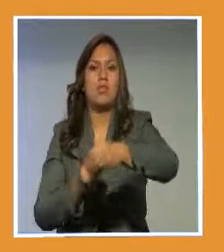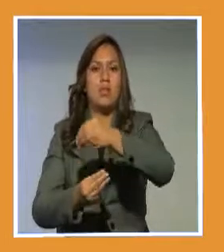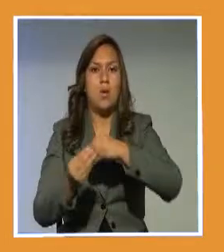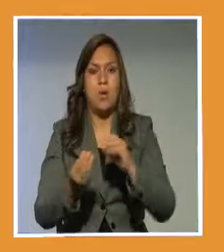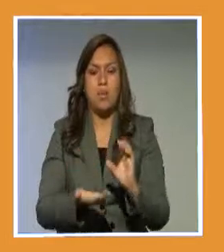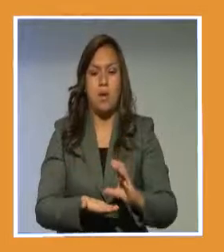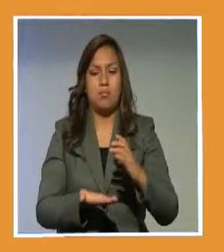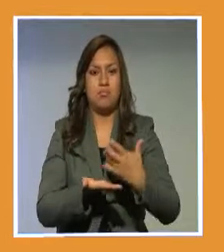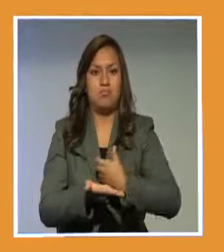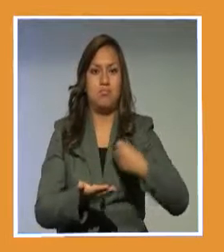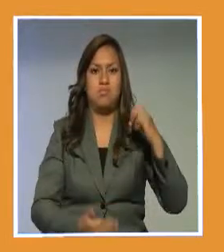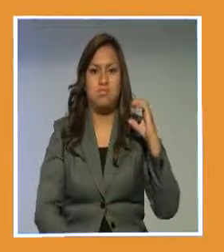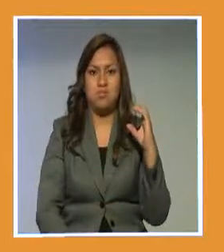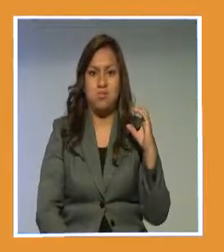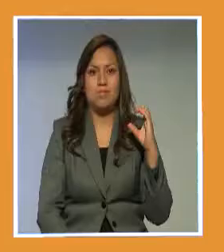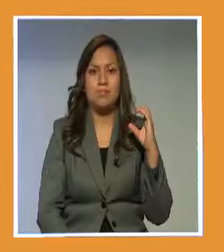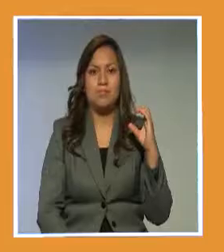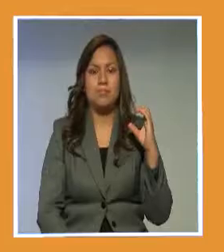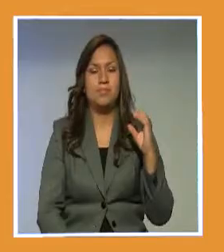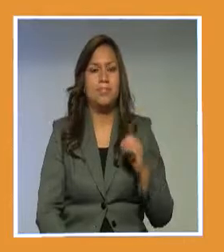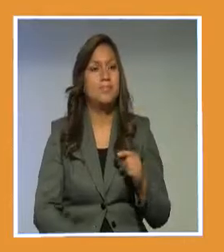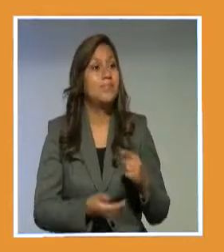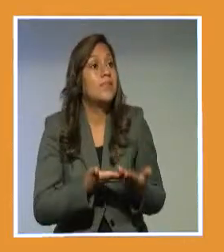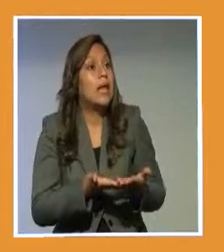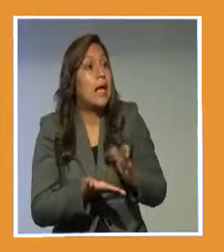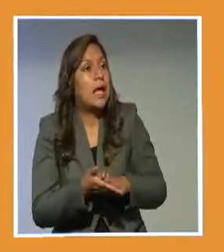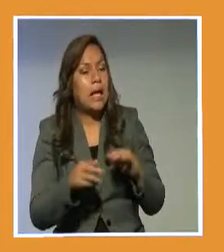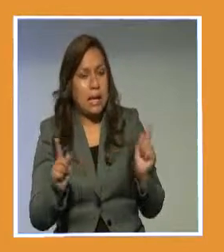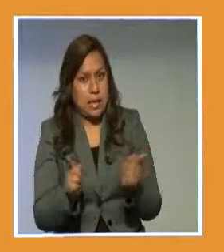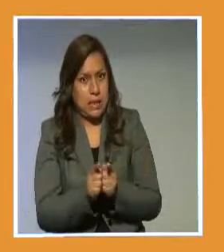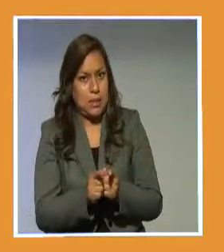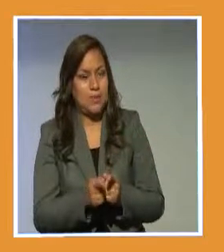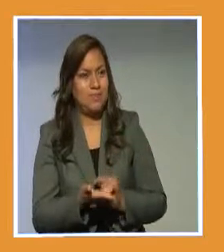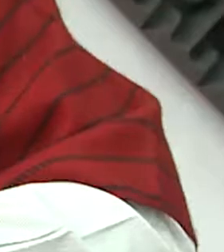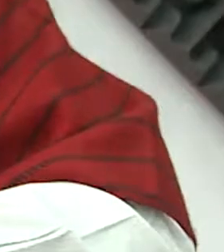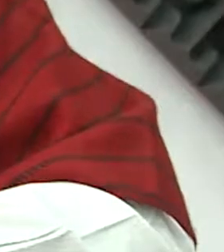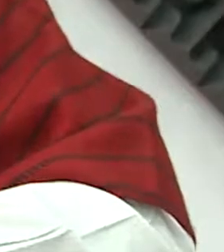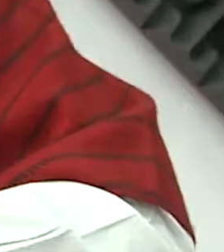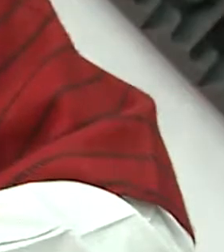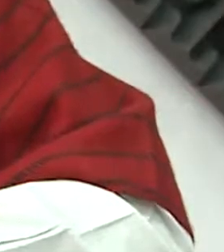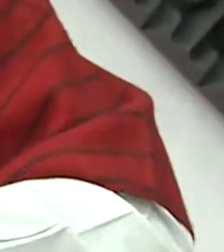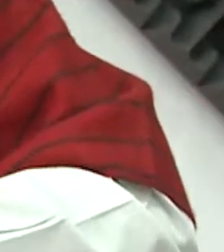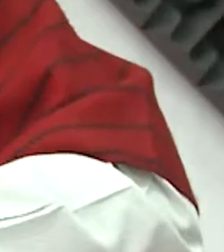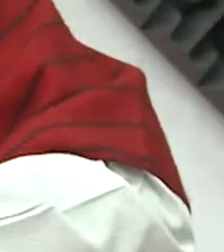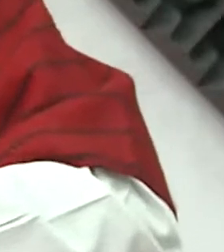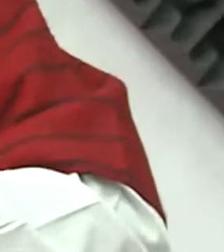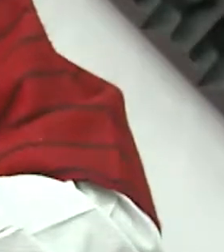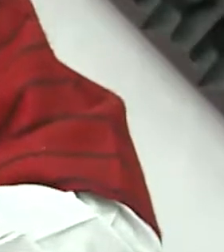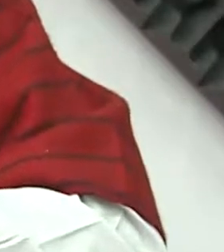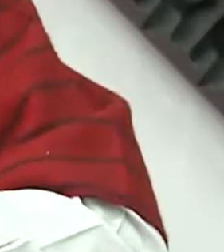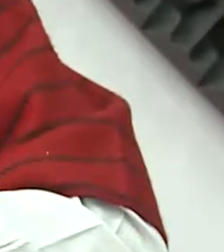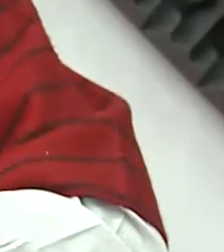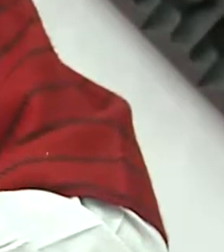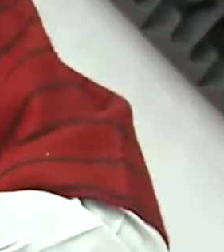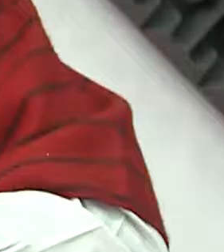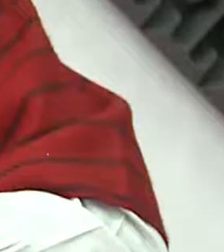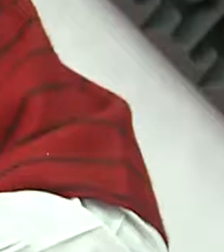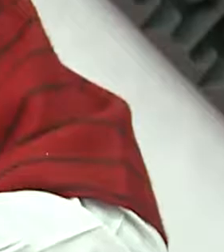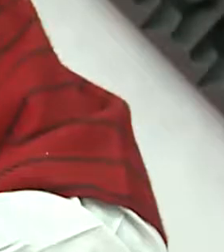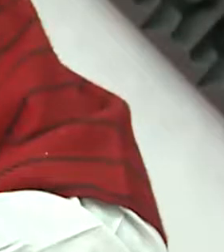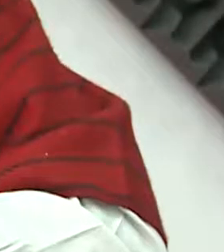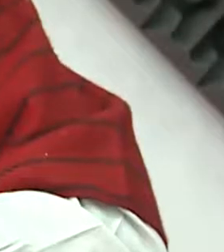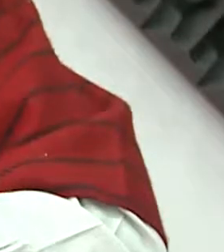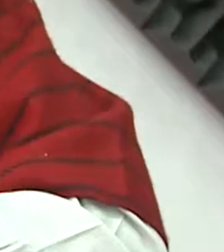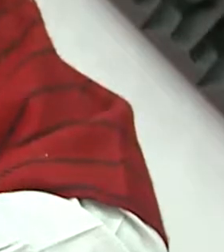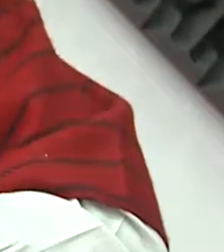capital. Muchas gracias, presidenta Gabriela. Don Cecita, hagamos un resumen, por favor. Yupachani Masi Ramón Shinamikan Yukunchikmi Kai Totamanta